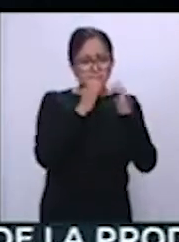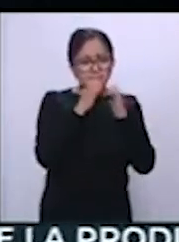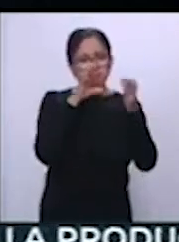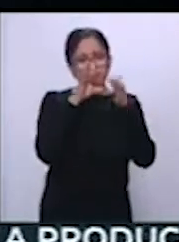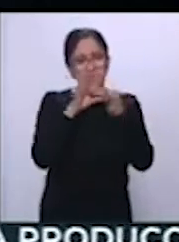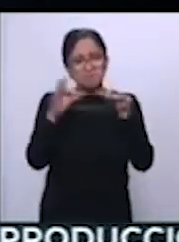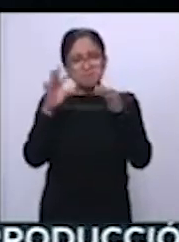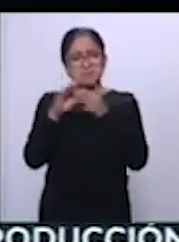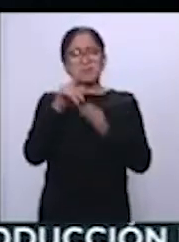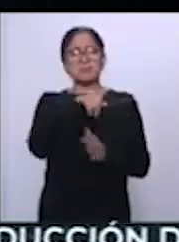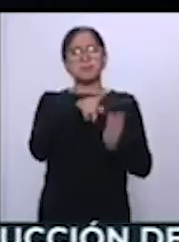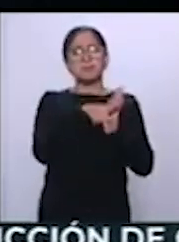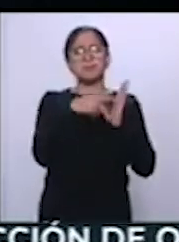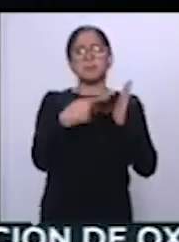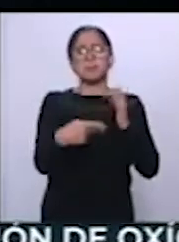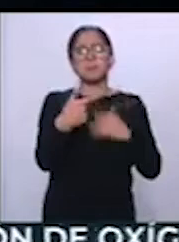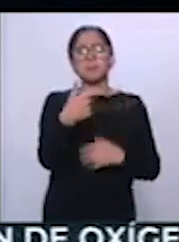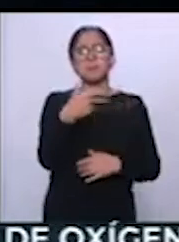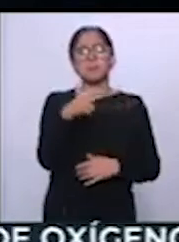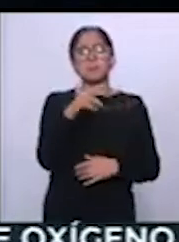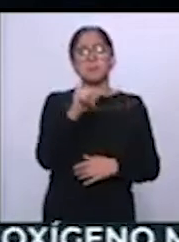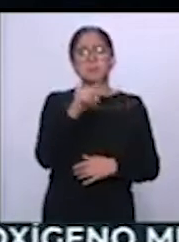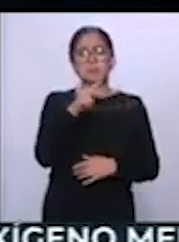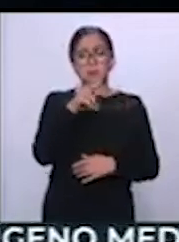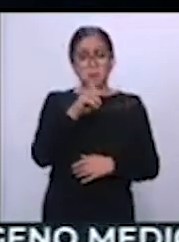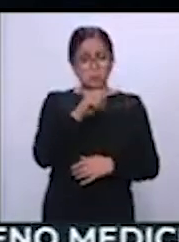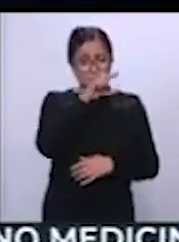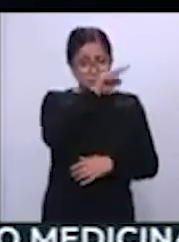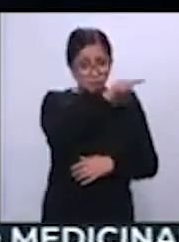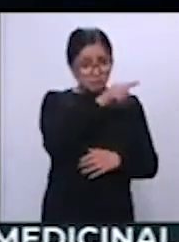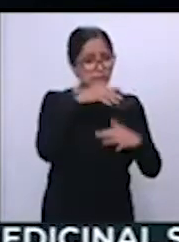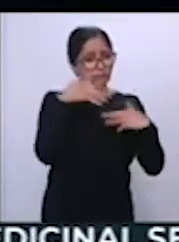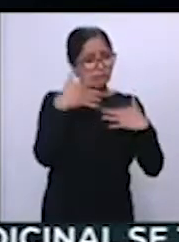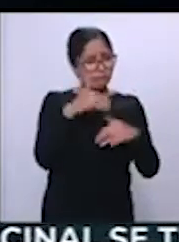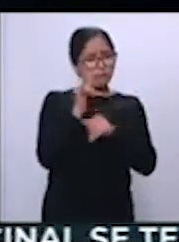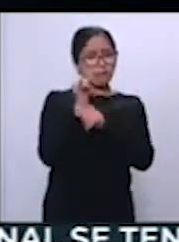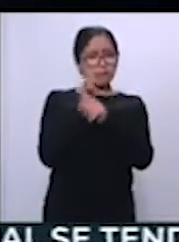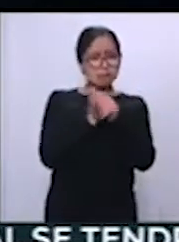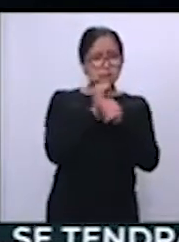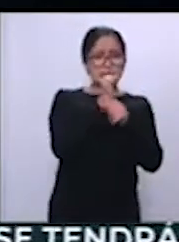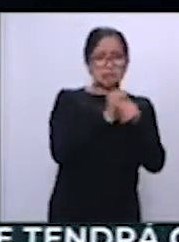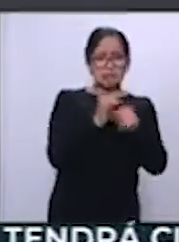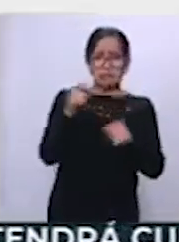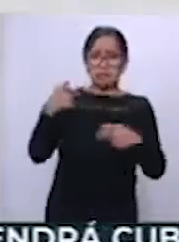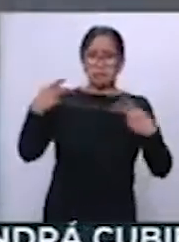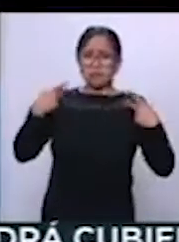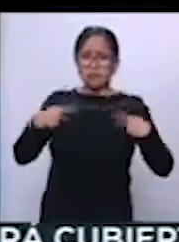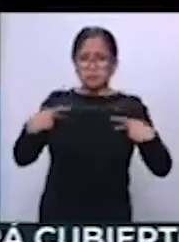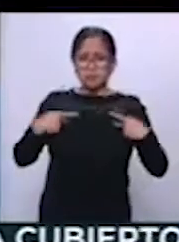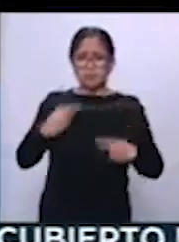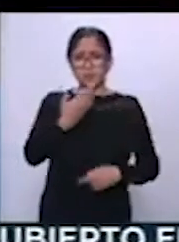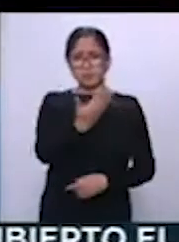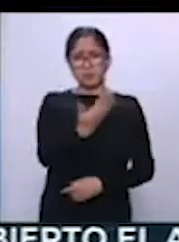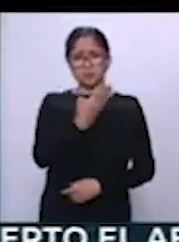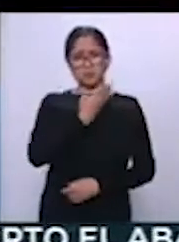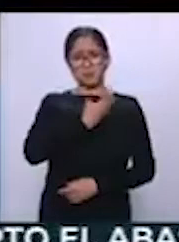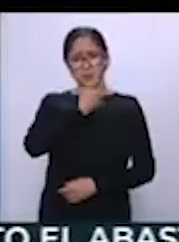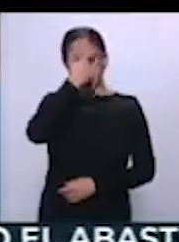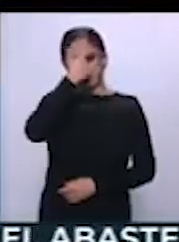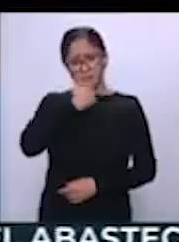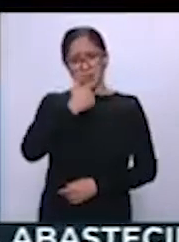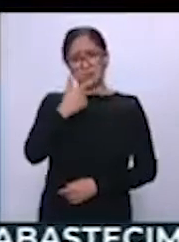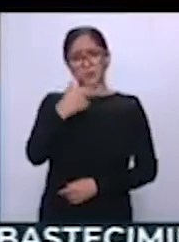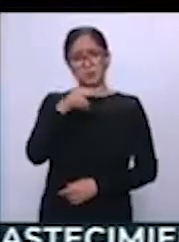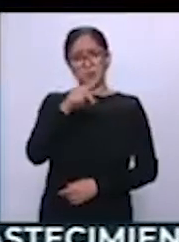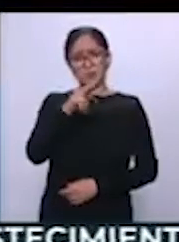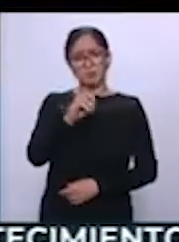platicar el periodista Gustavo Sánchez Benítez, que le ha dado seguimiento muy de cerca a este personaje. Buenas noches, Gustavo,